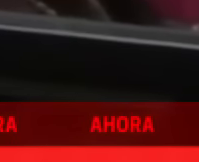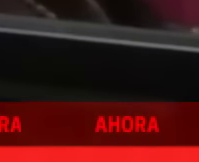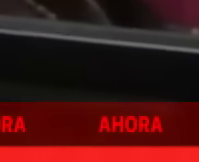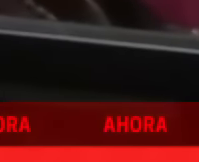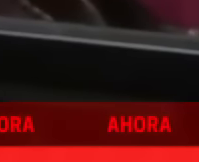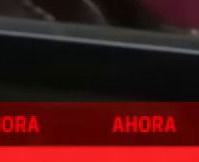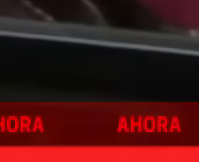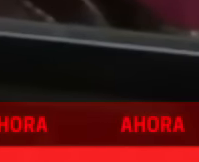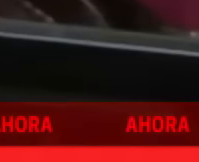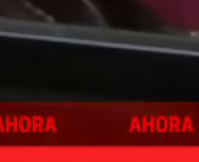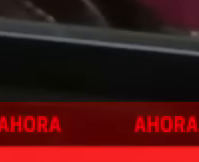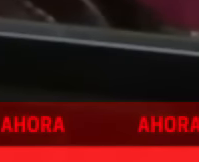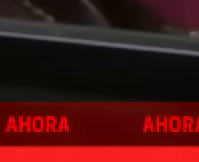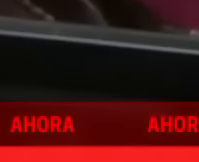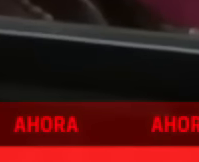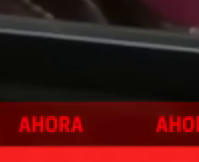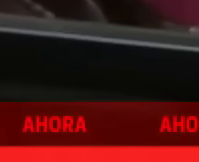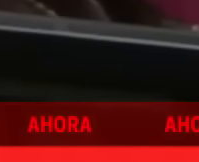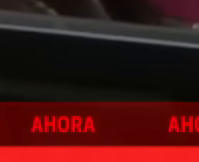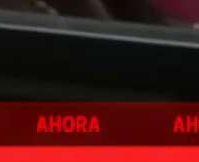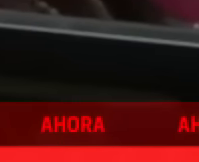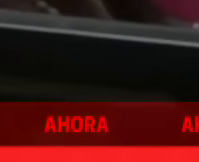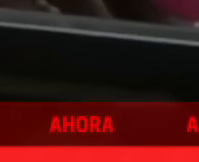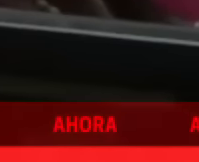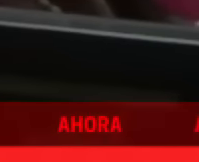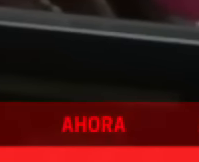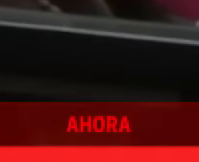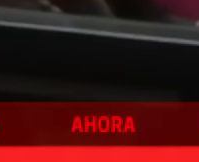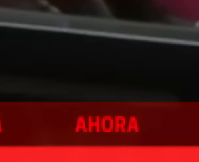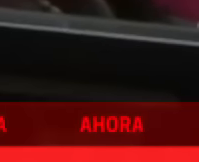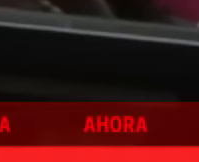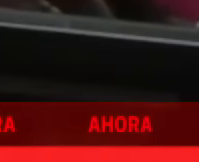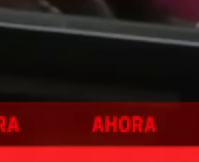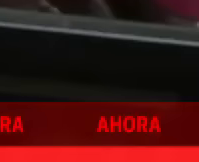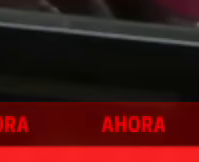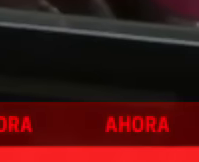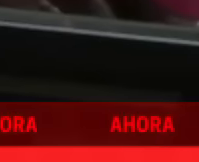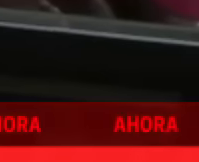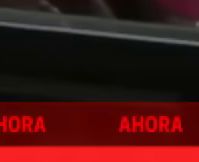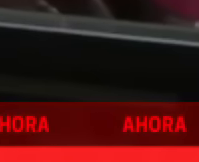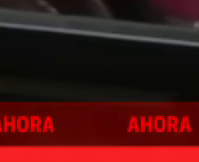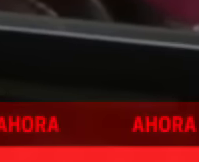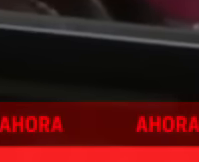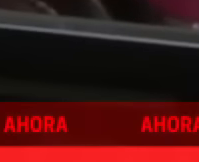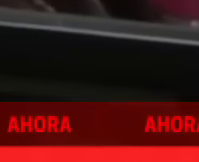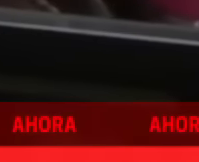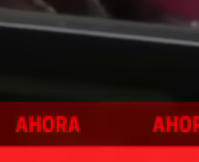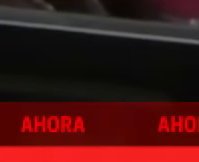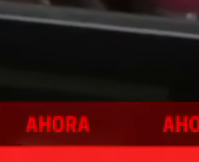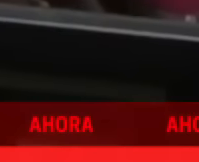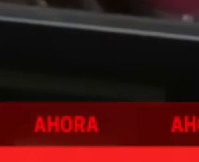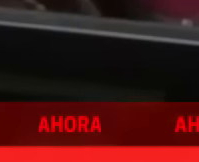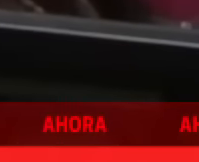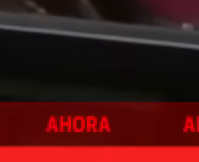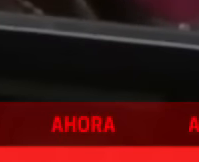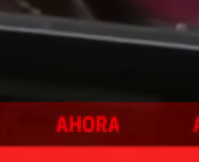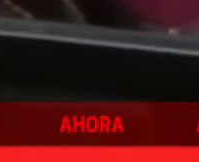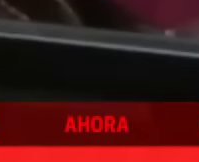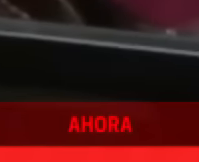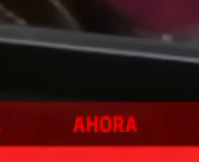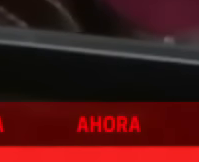resulte, resuelve la Cámara de Senadores, no usted, no un senador no vale 72,